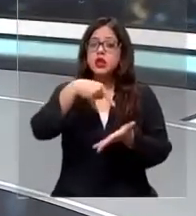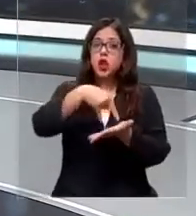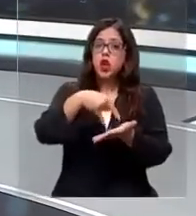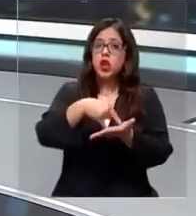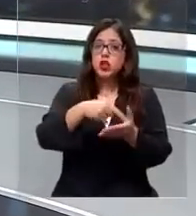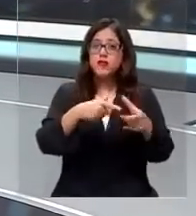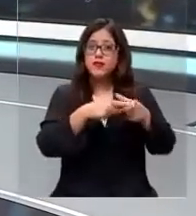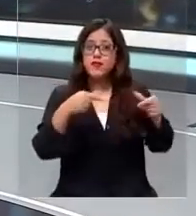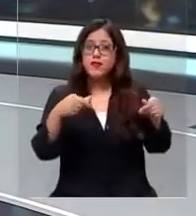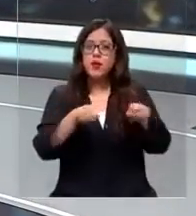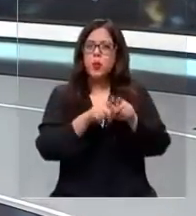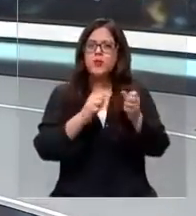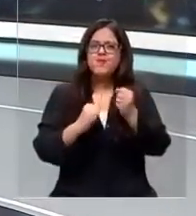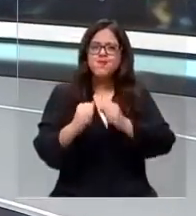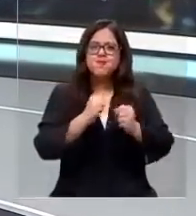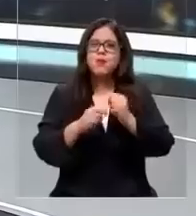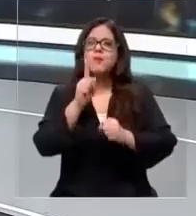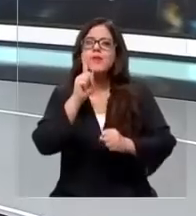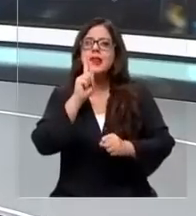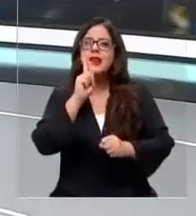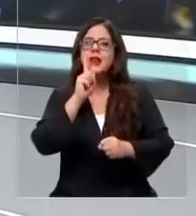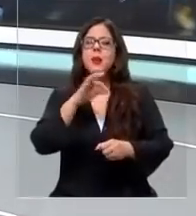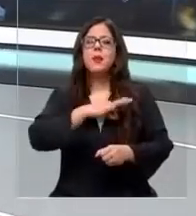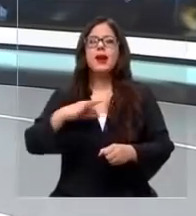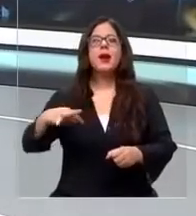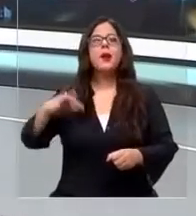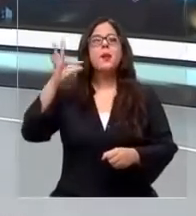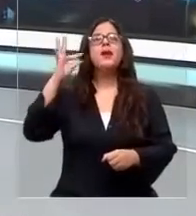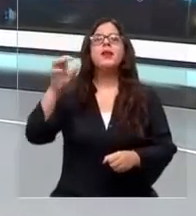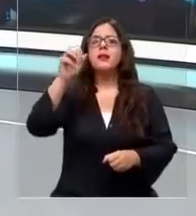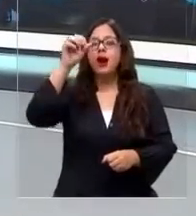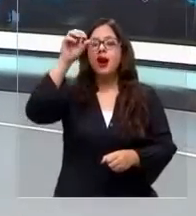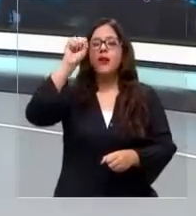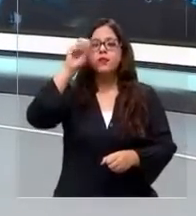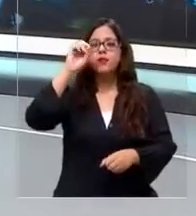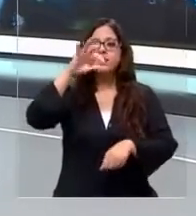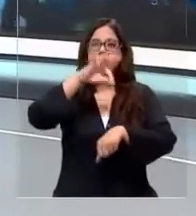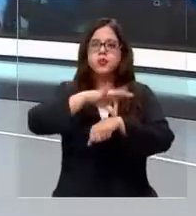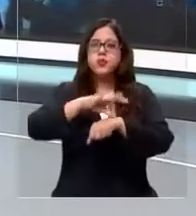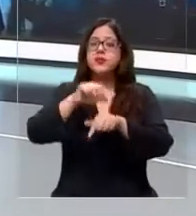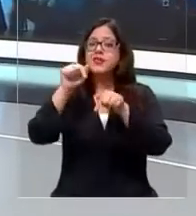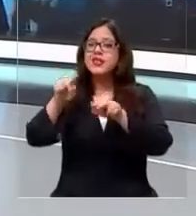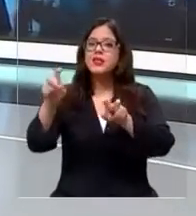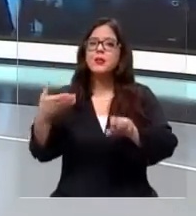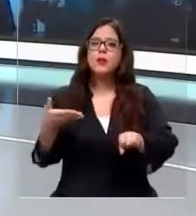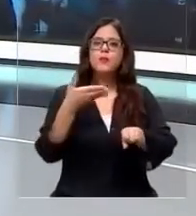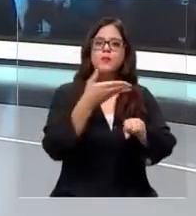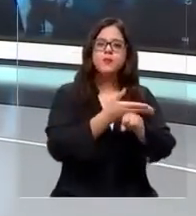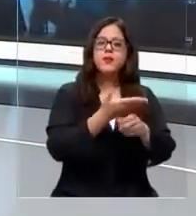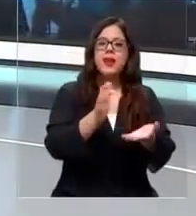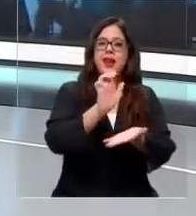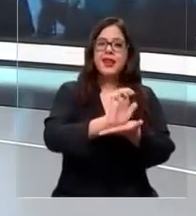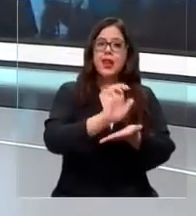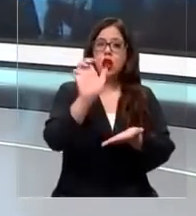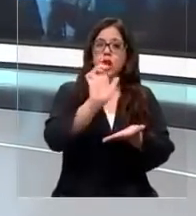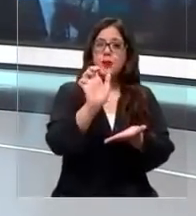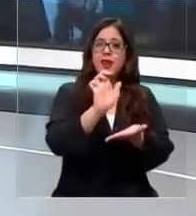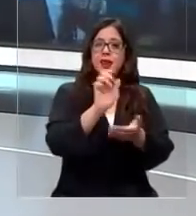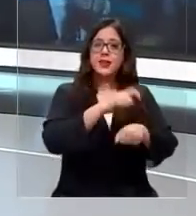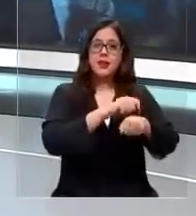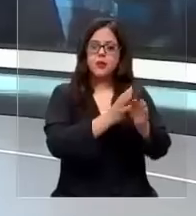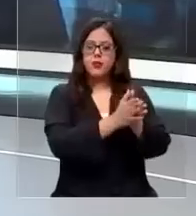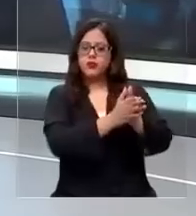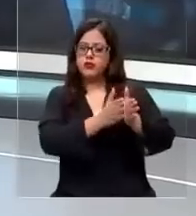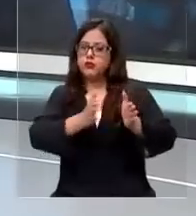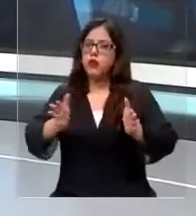Congreso Nacional para la ministra del Interior, Izquia Siches. Todo esto en medio de la solicitud por extender el estado de excepción